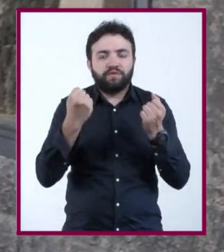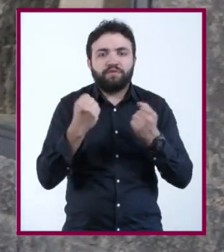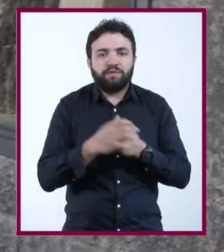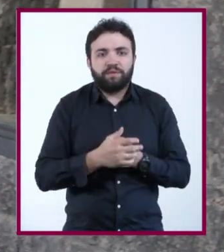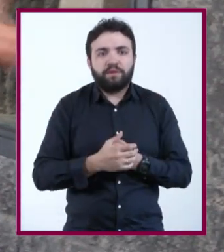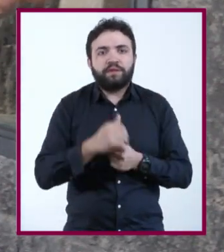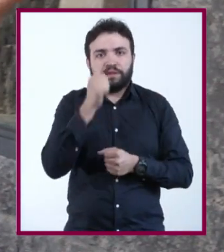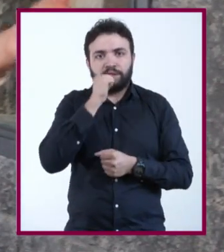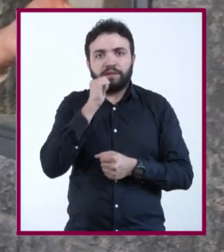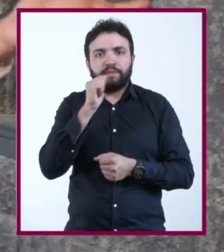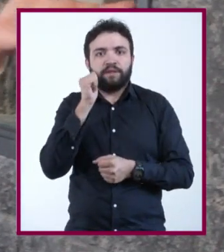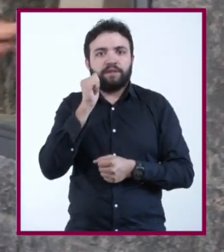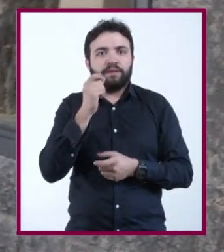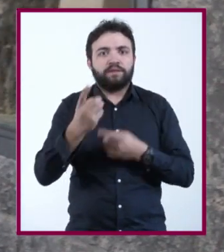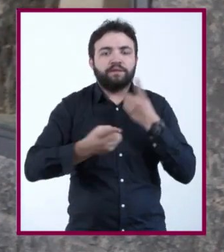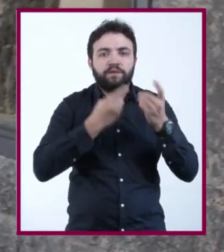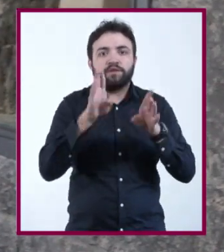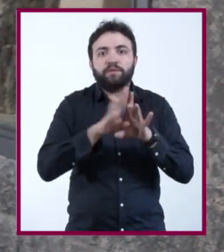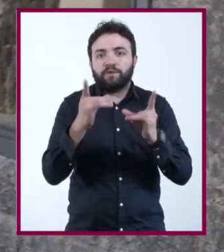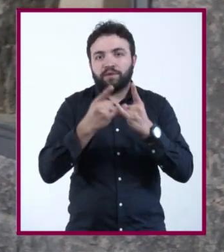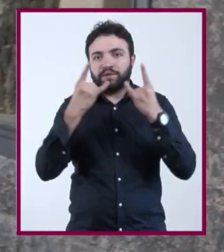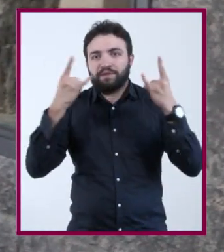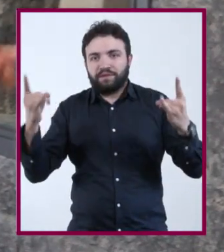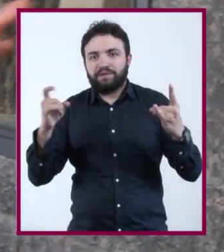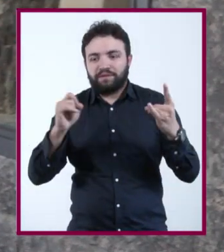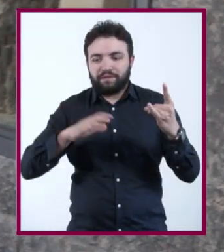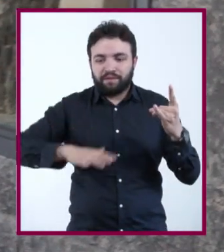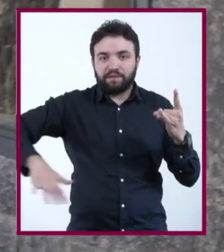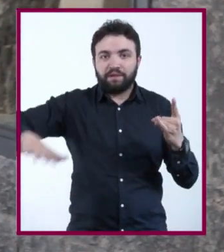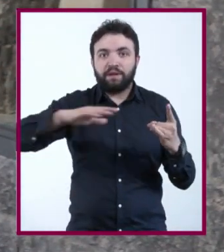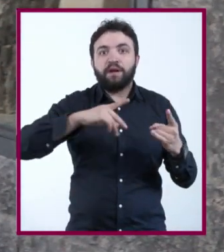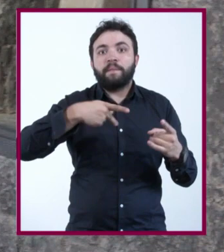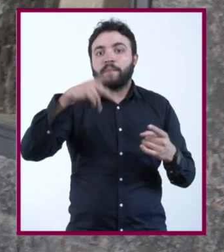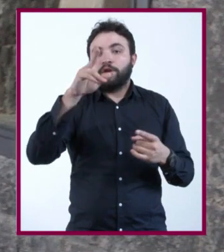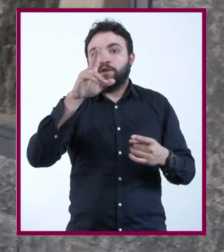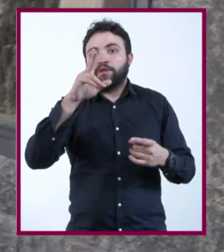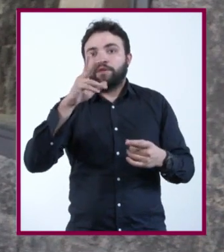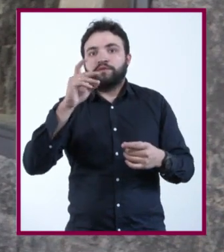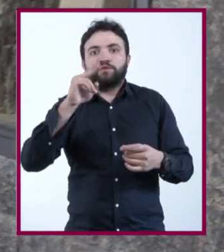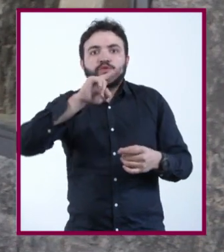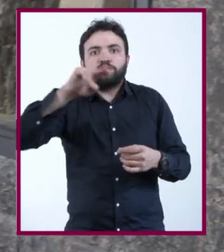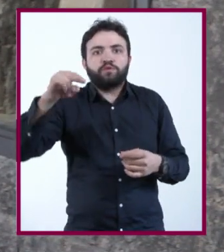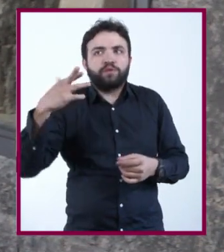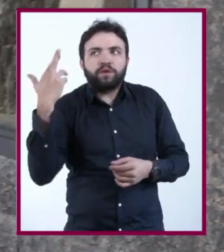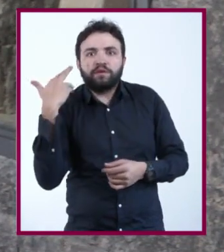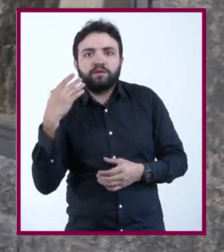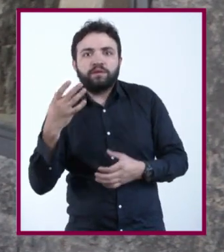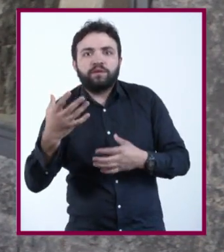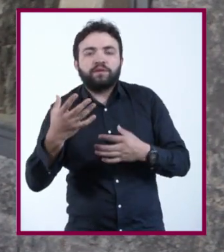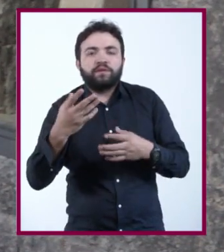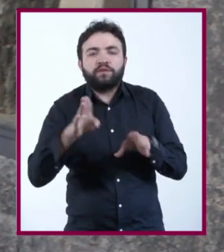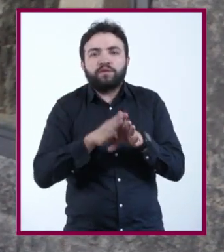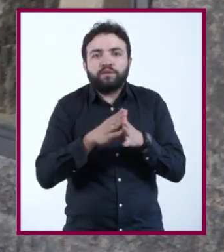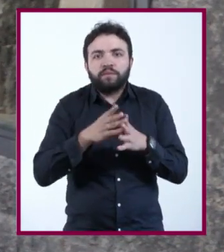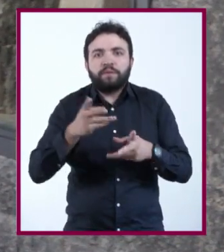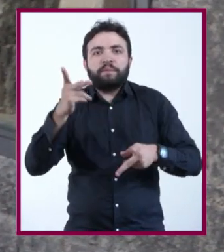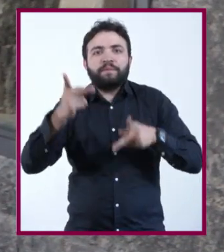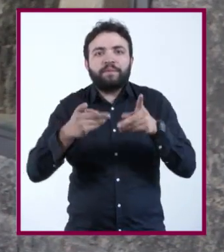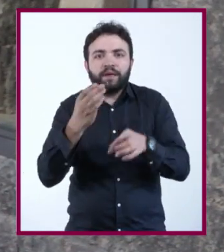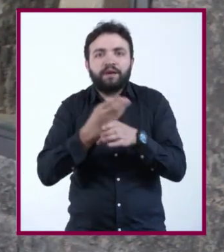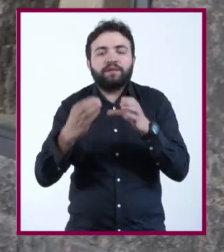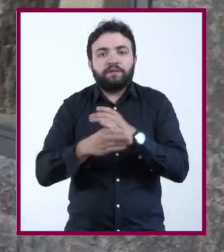México. Siempre contamos esta historia del lago, pero no contamos la historia de que un volcán hizo una erupción masiva, una